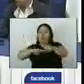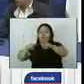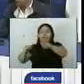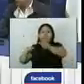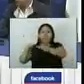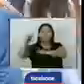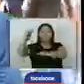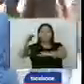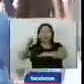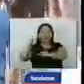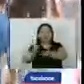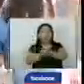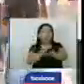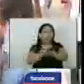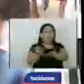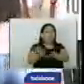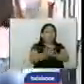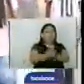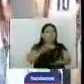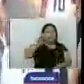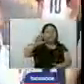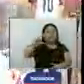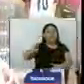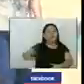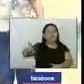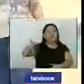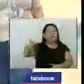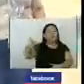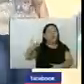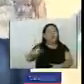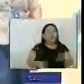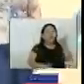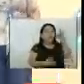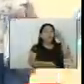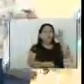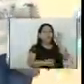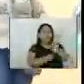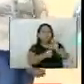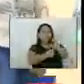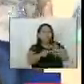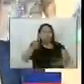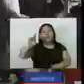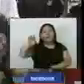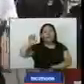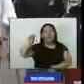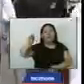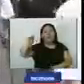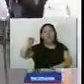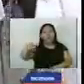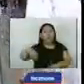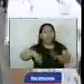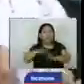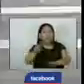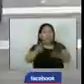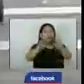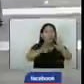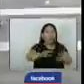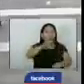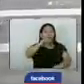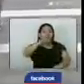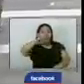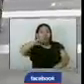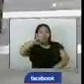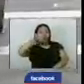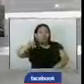incrementado la recaudación tributaria en los últimos tres años. Solo la declaración del impuesto sobre la renta aumentó 800 millones